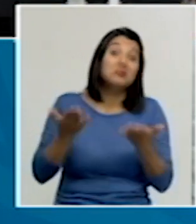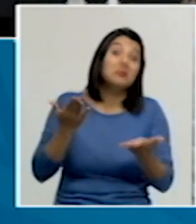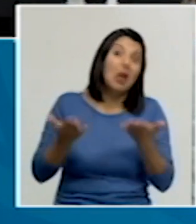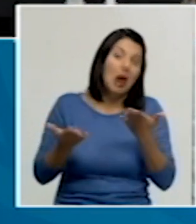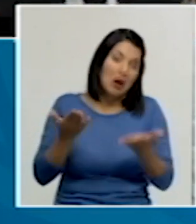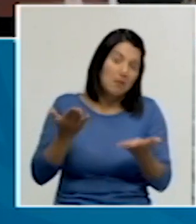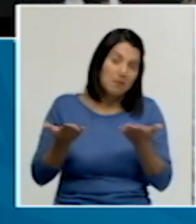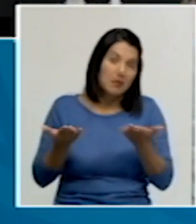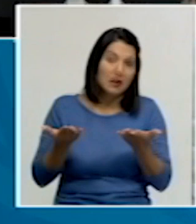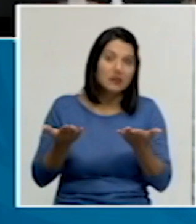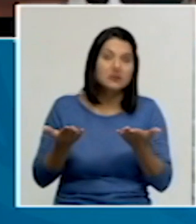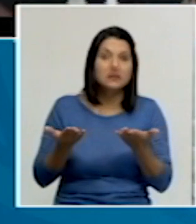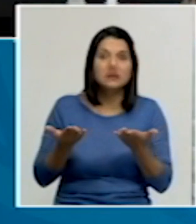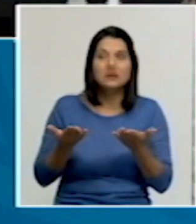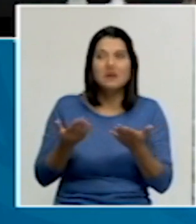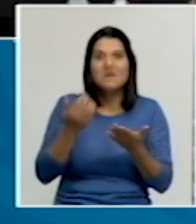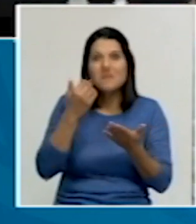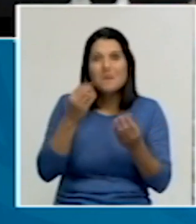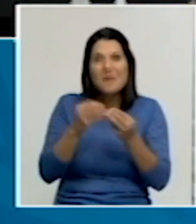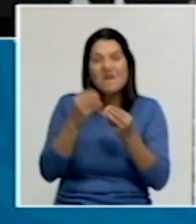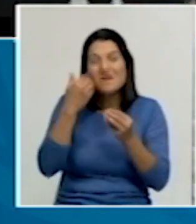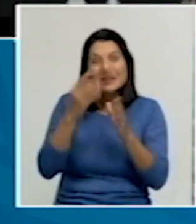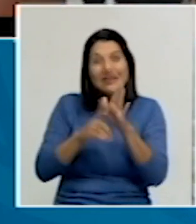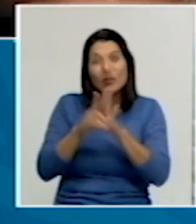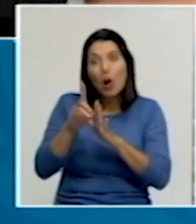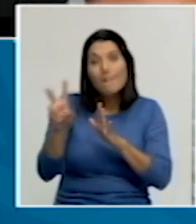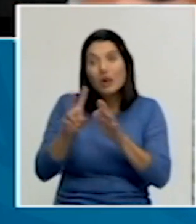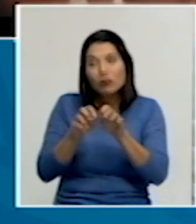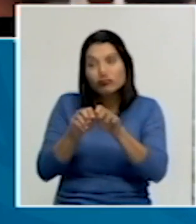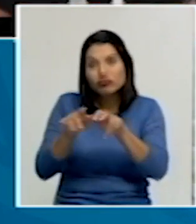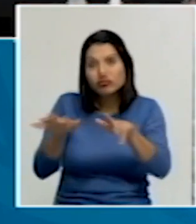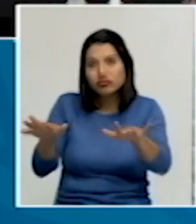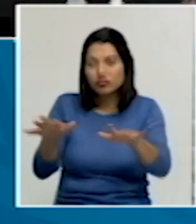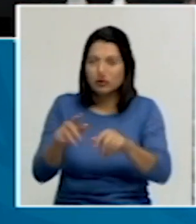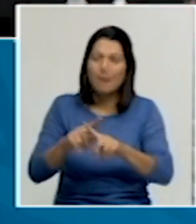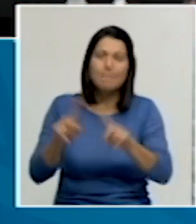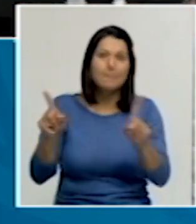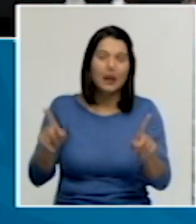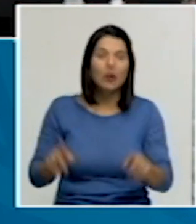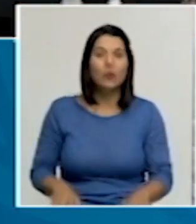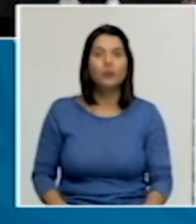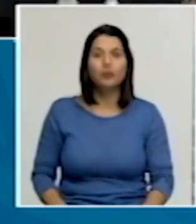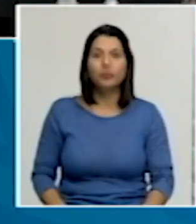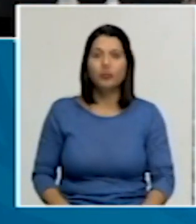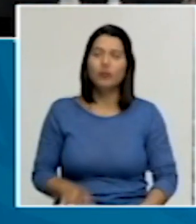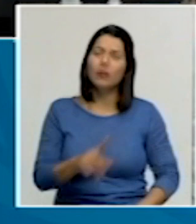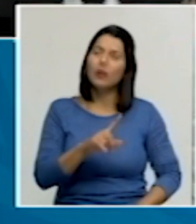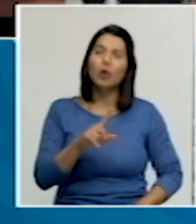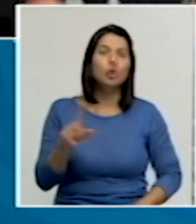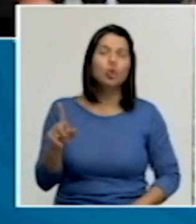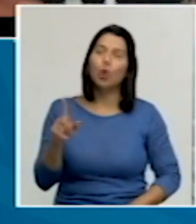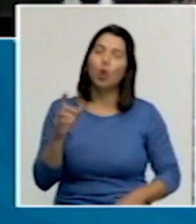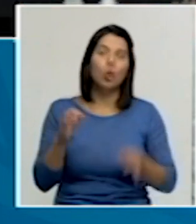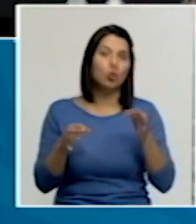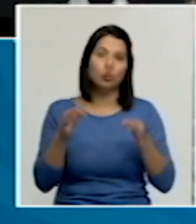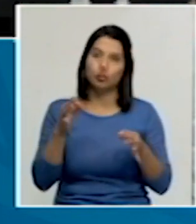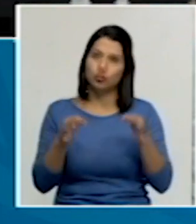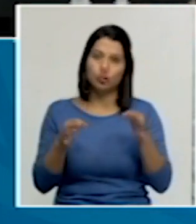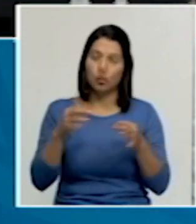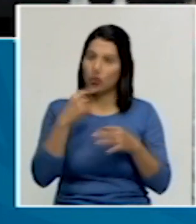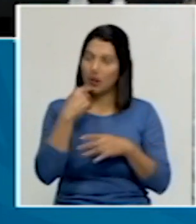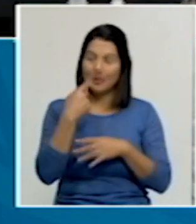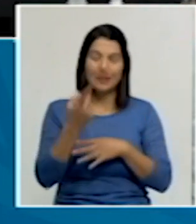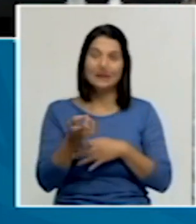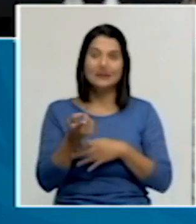evento de superpropagación y eso es lo que ha dado, pero no sería justo